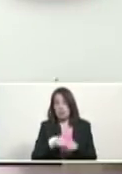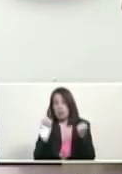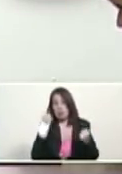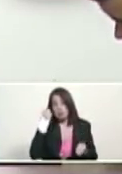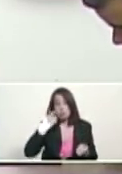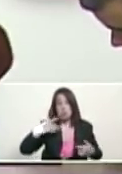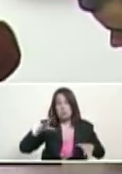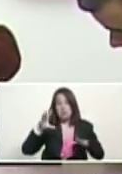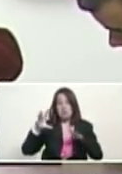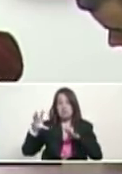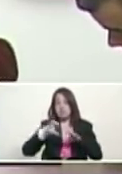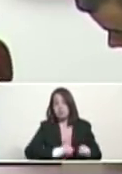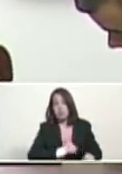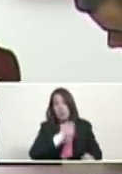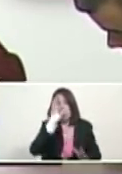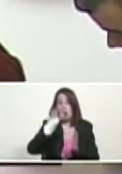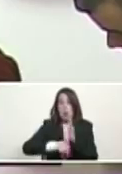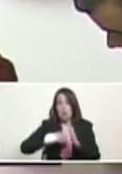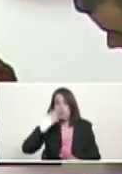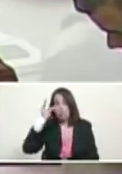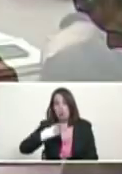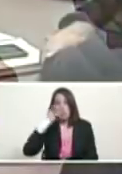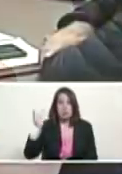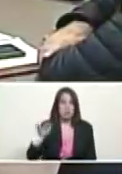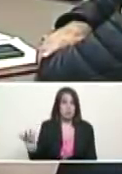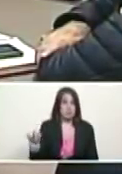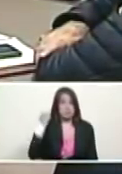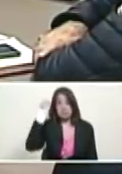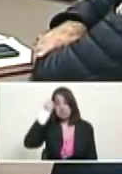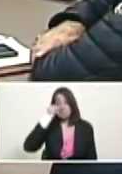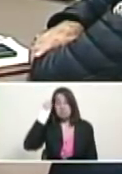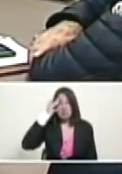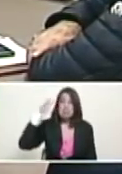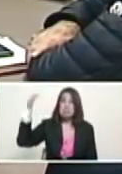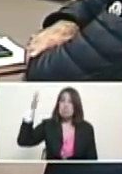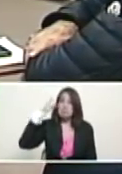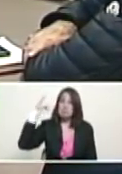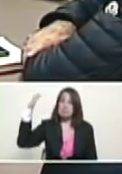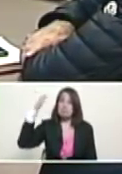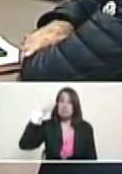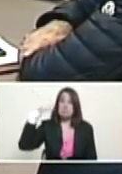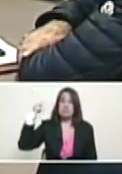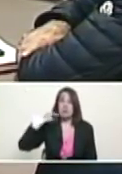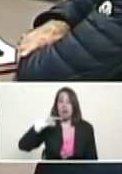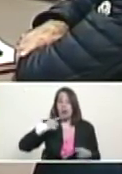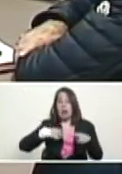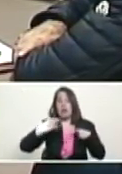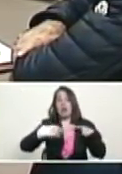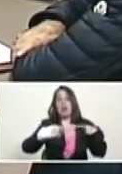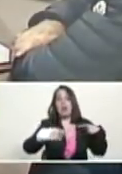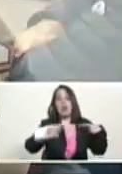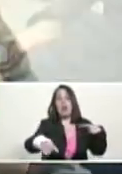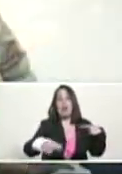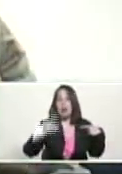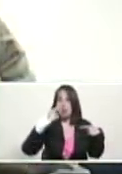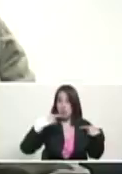ellos llegar al poder político. Me imagino que se imaginan ellos a través de una alfombra roja,